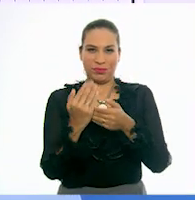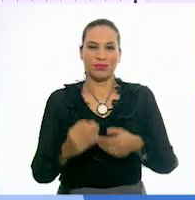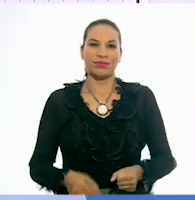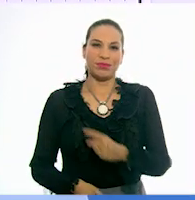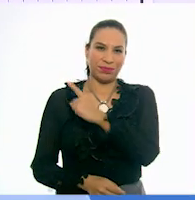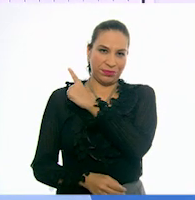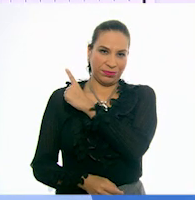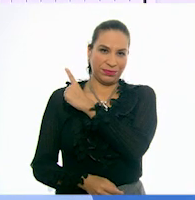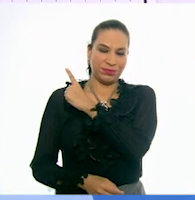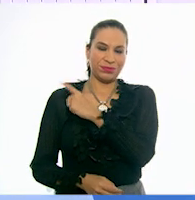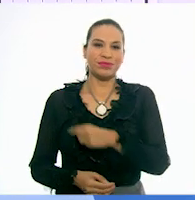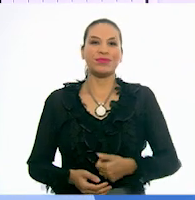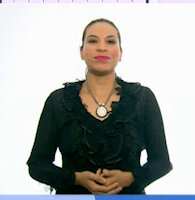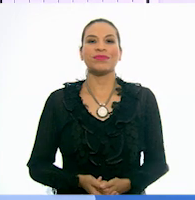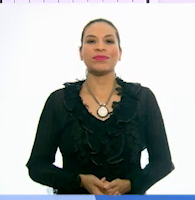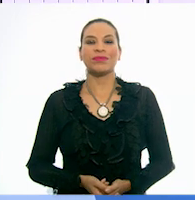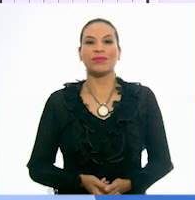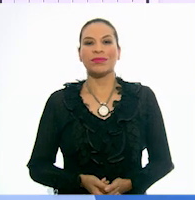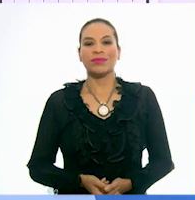Ahí.